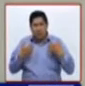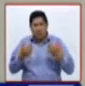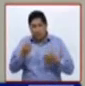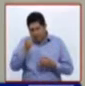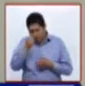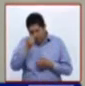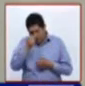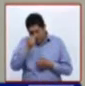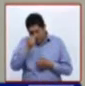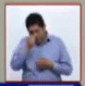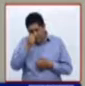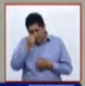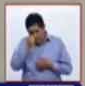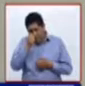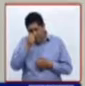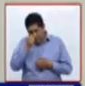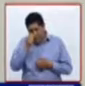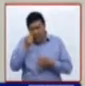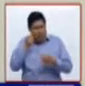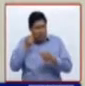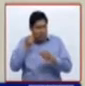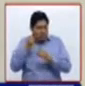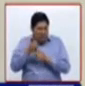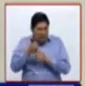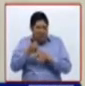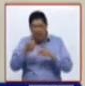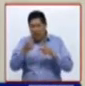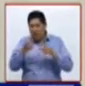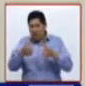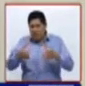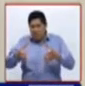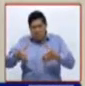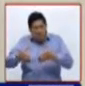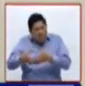que ha existido mano criminal, asfixia